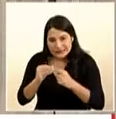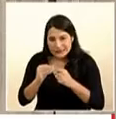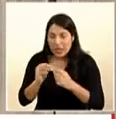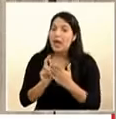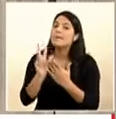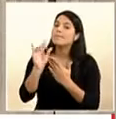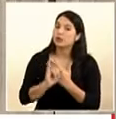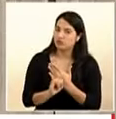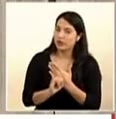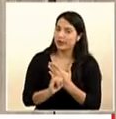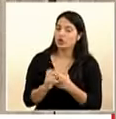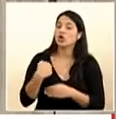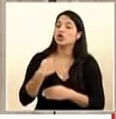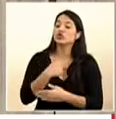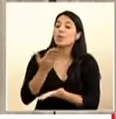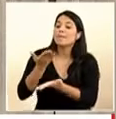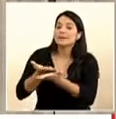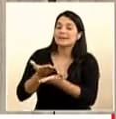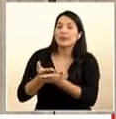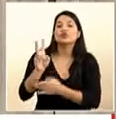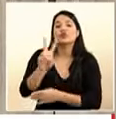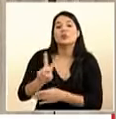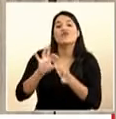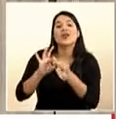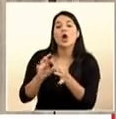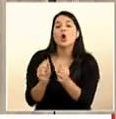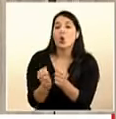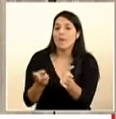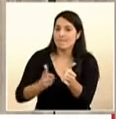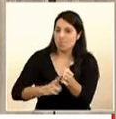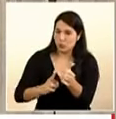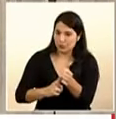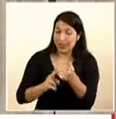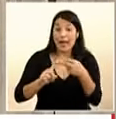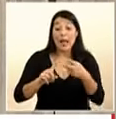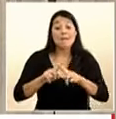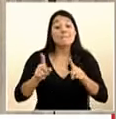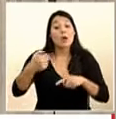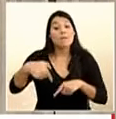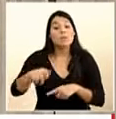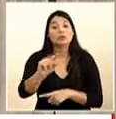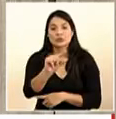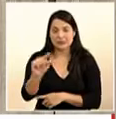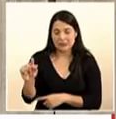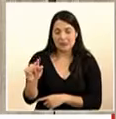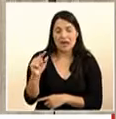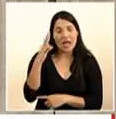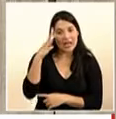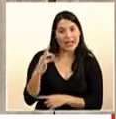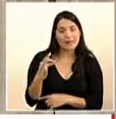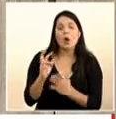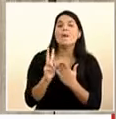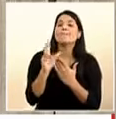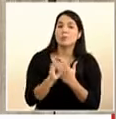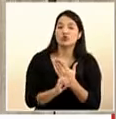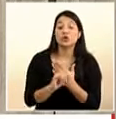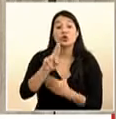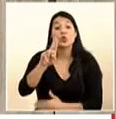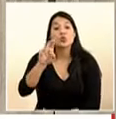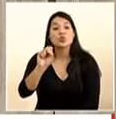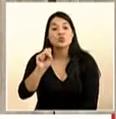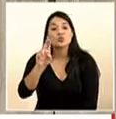presentaremos el viernes en estos temas de multas pero proyectamos la otra semana que el proyecto de usura probablemente